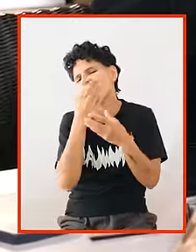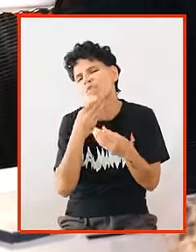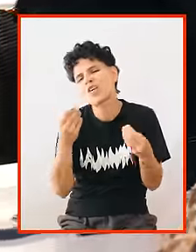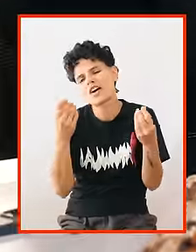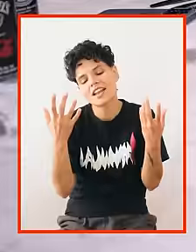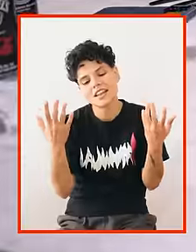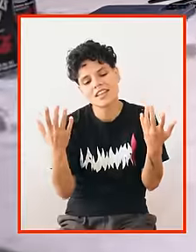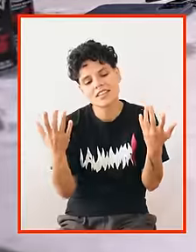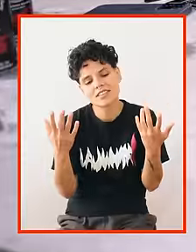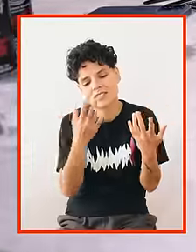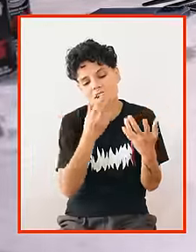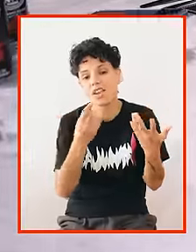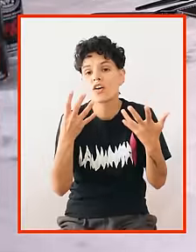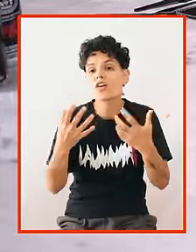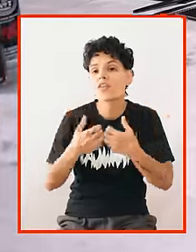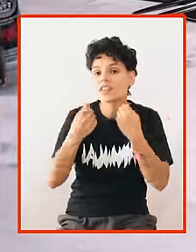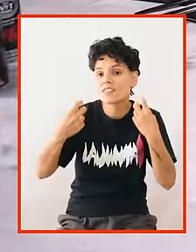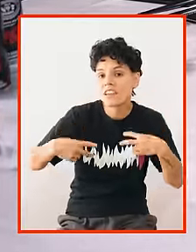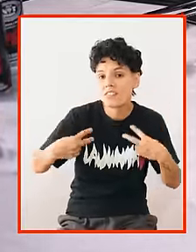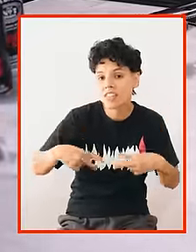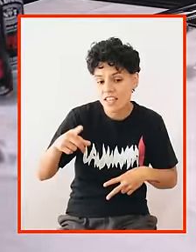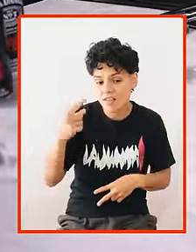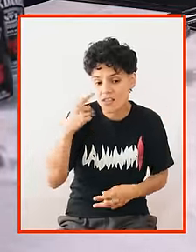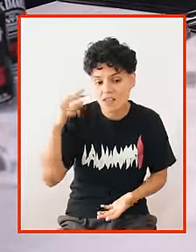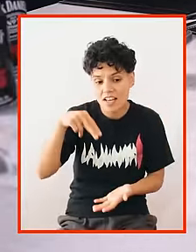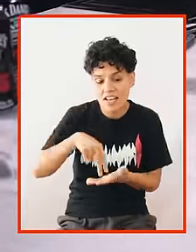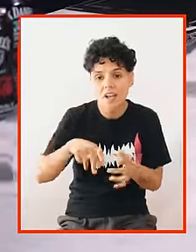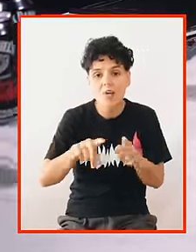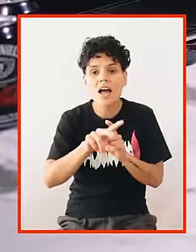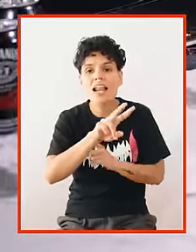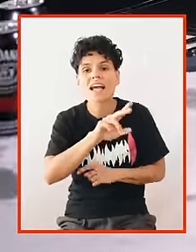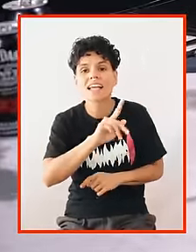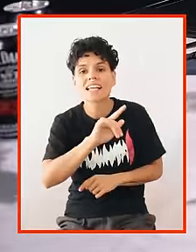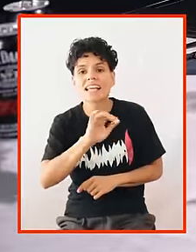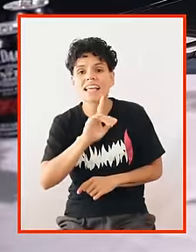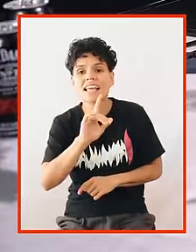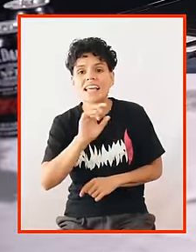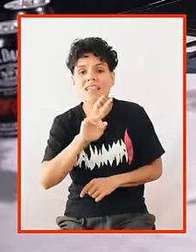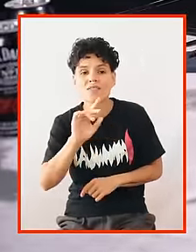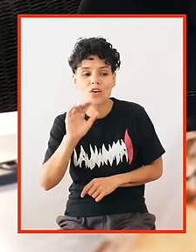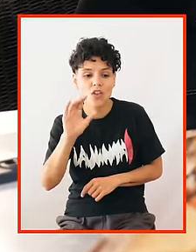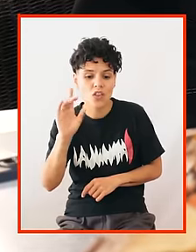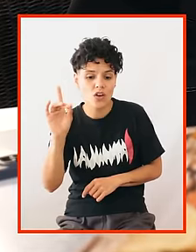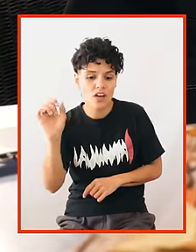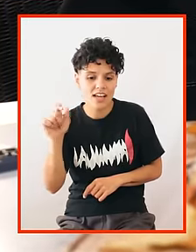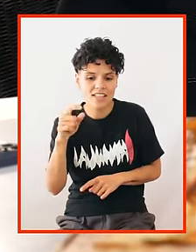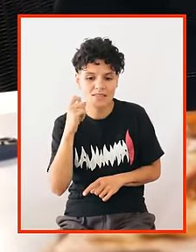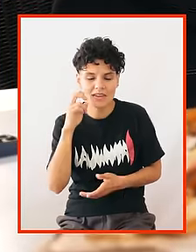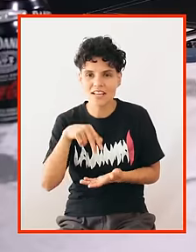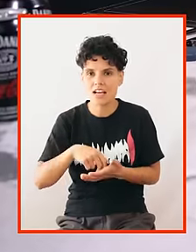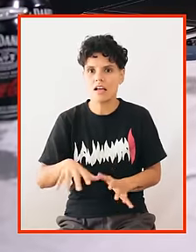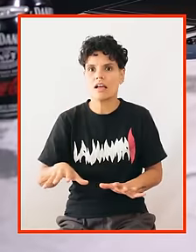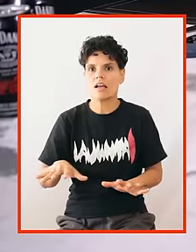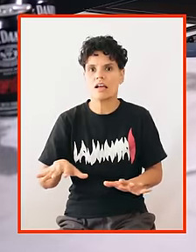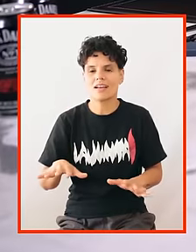Festival de Viña cuando esté en el Festival de Viña y aparezca aquí Vudú en esta canción. ¡Me cago